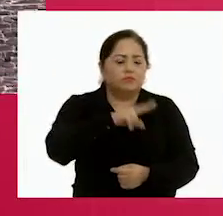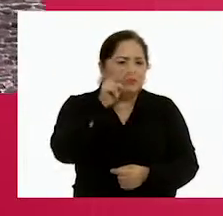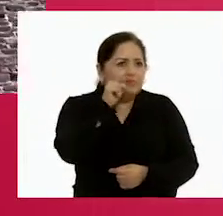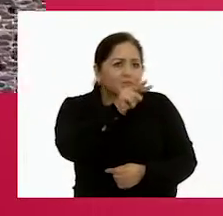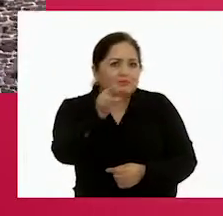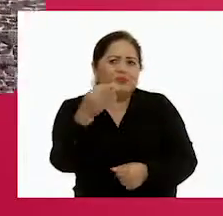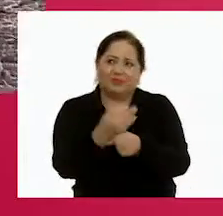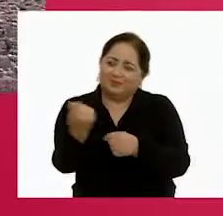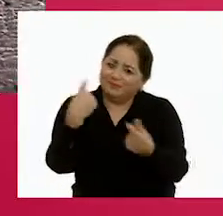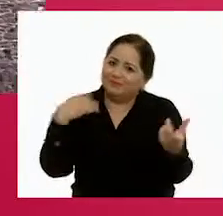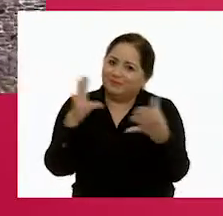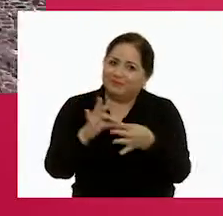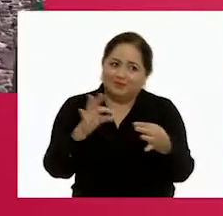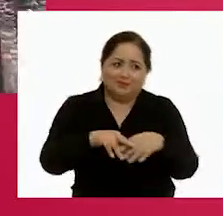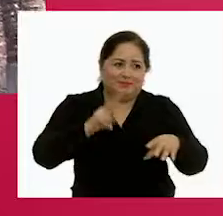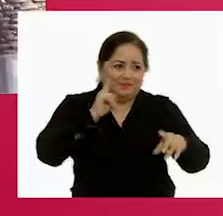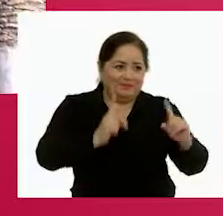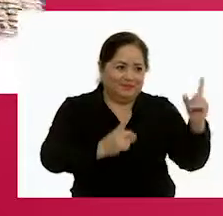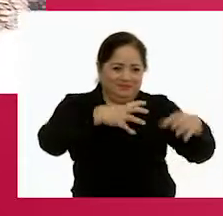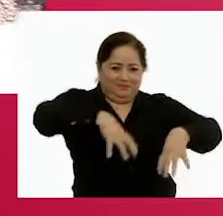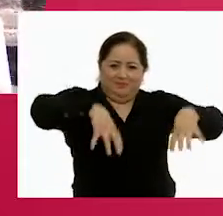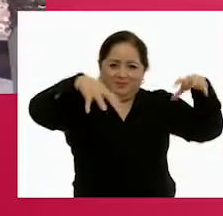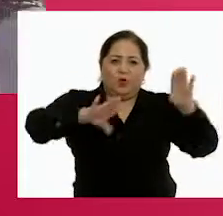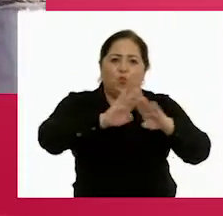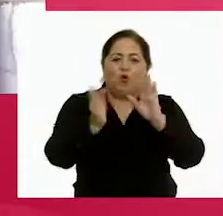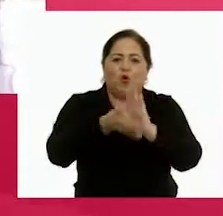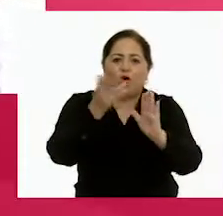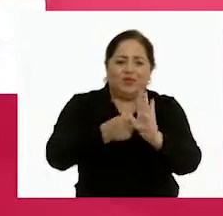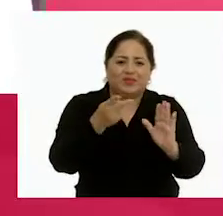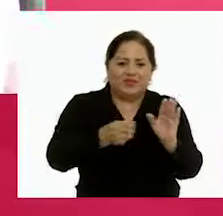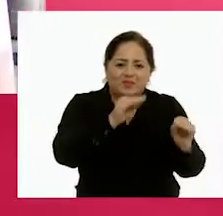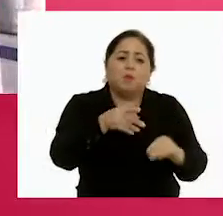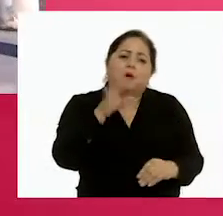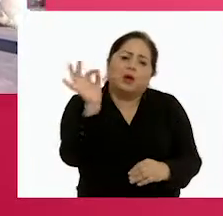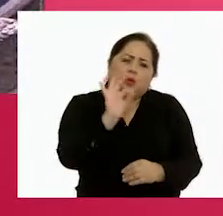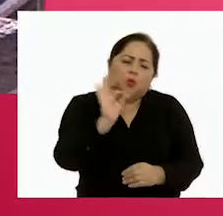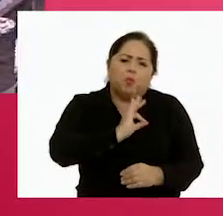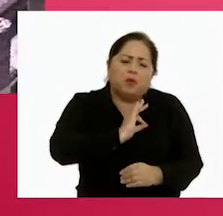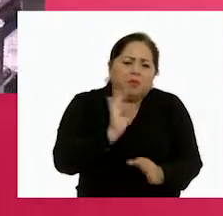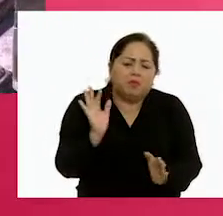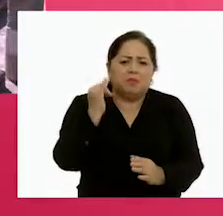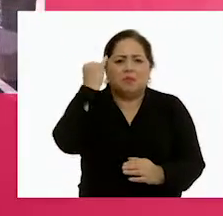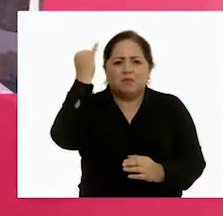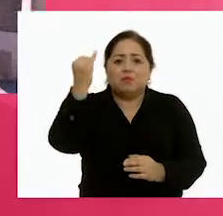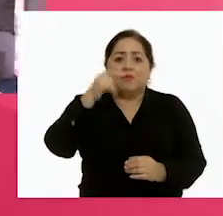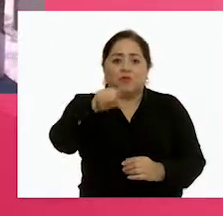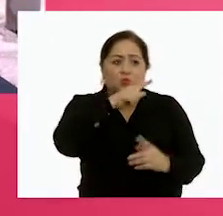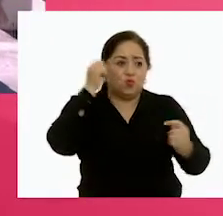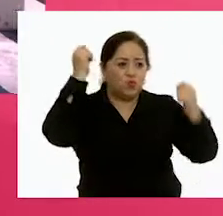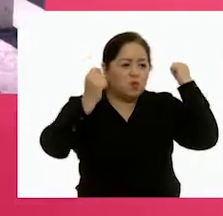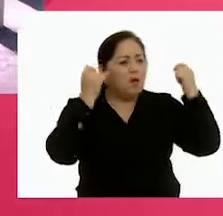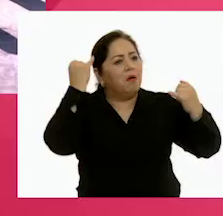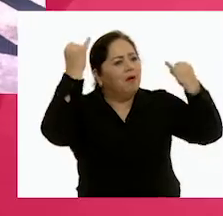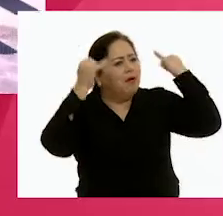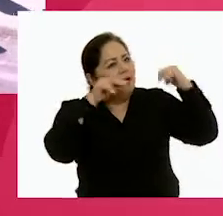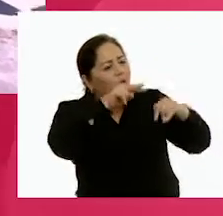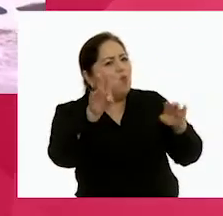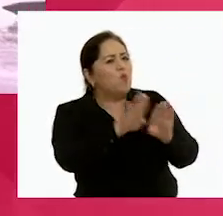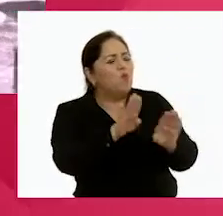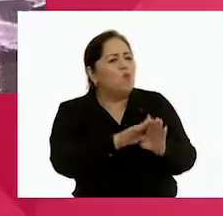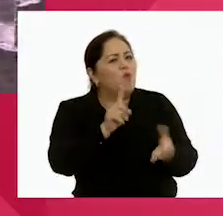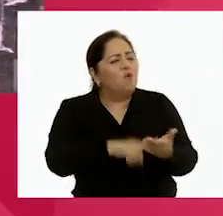Nos acabas de comentar que estas columnas ya forman parte de la reconstrucción que se hizo, quizás un poco también pensando en que los turistas imaginaran cómo